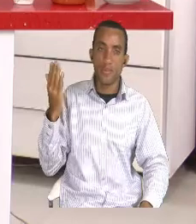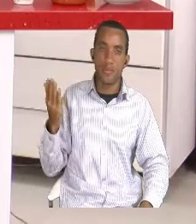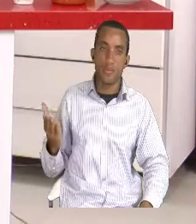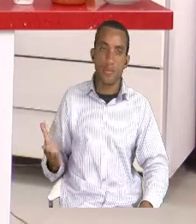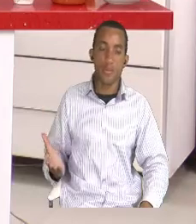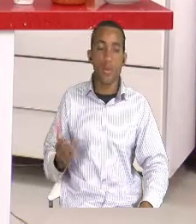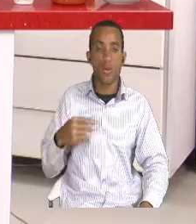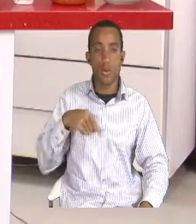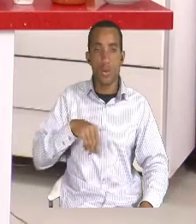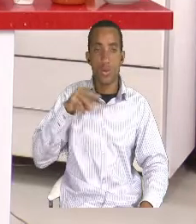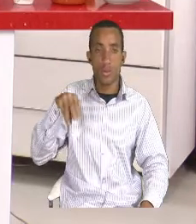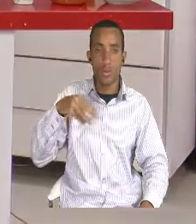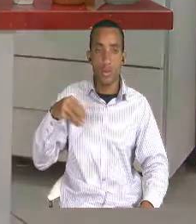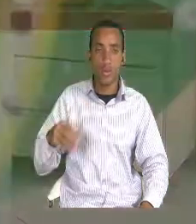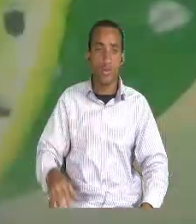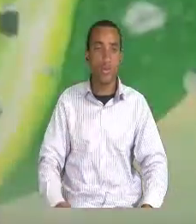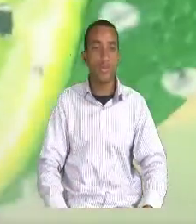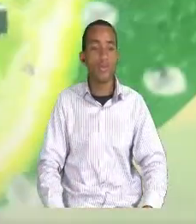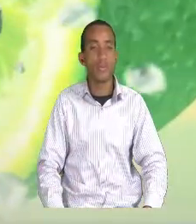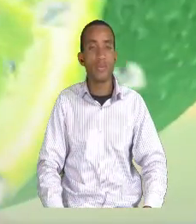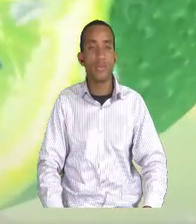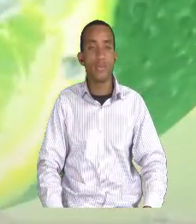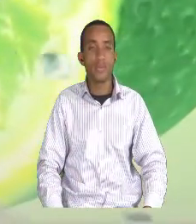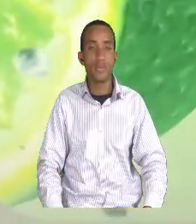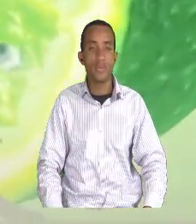miércoles en A Pedir de Oca.